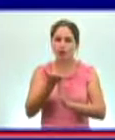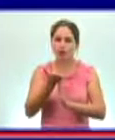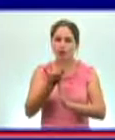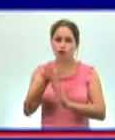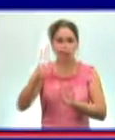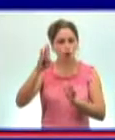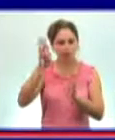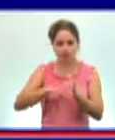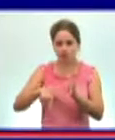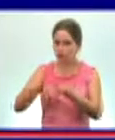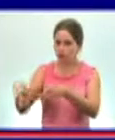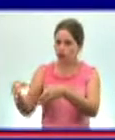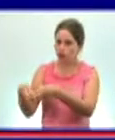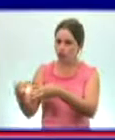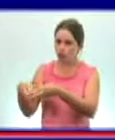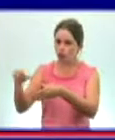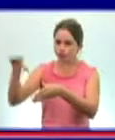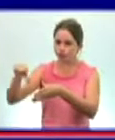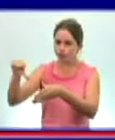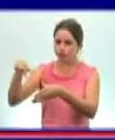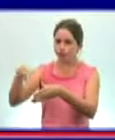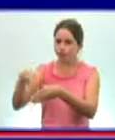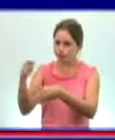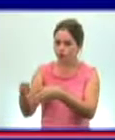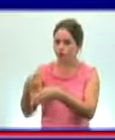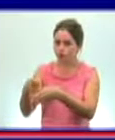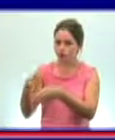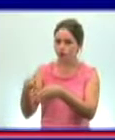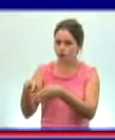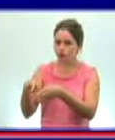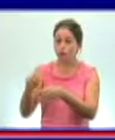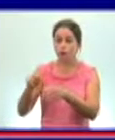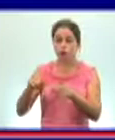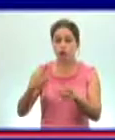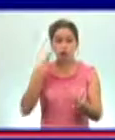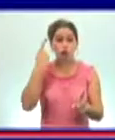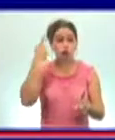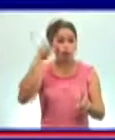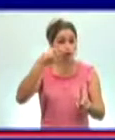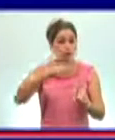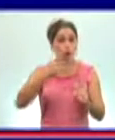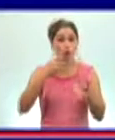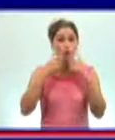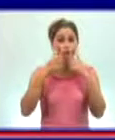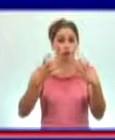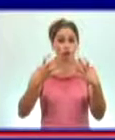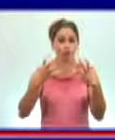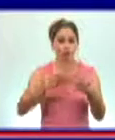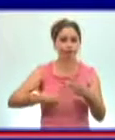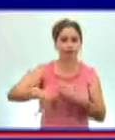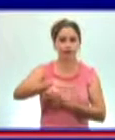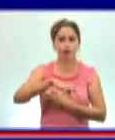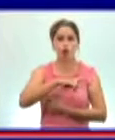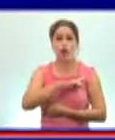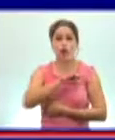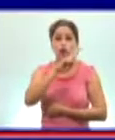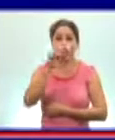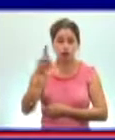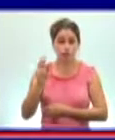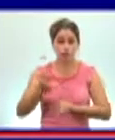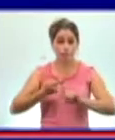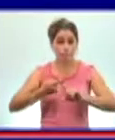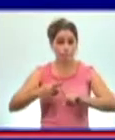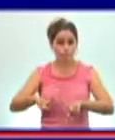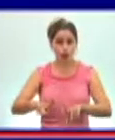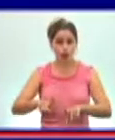de contrarrevolucionarios en el escambray. Y por lo tanto, ese era un objetivo esencial del proceso revolucionario. Pero la contrarrevolución